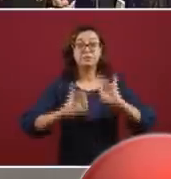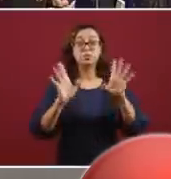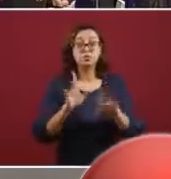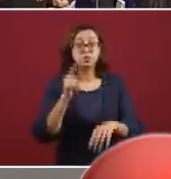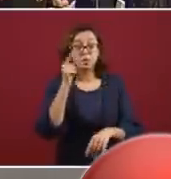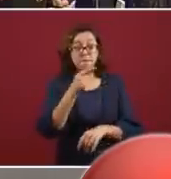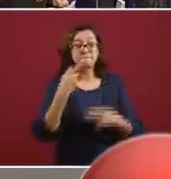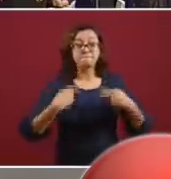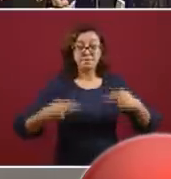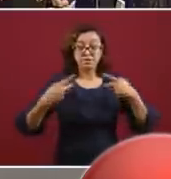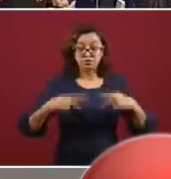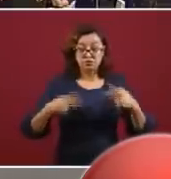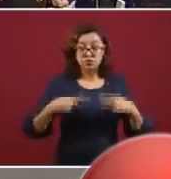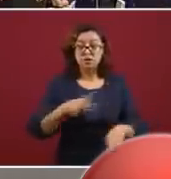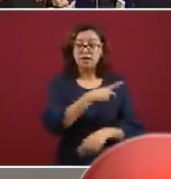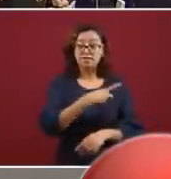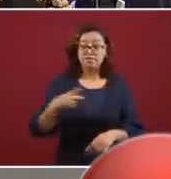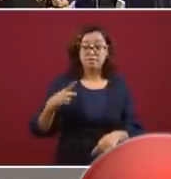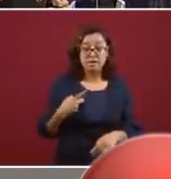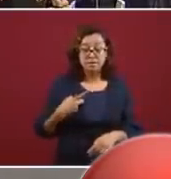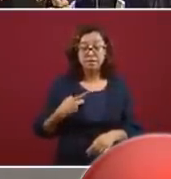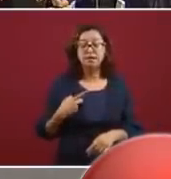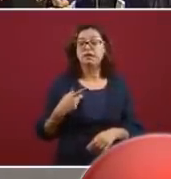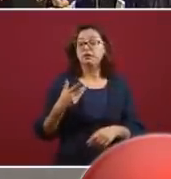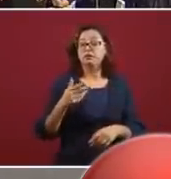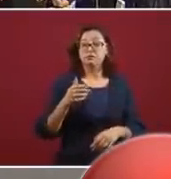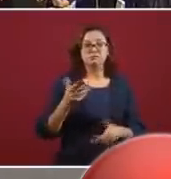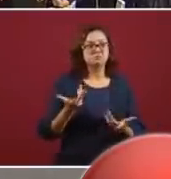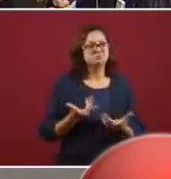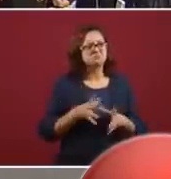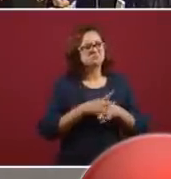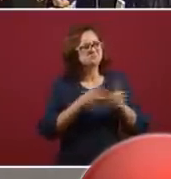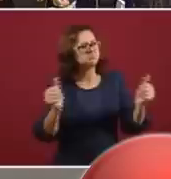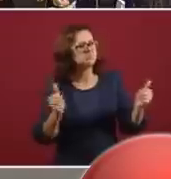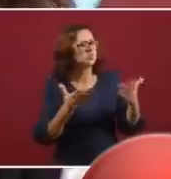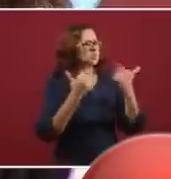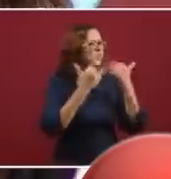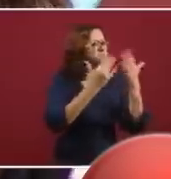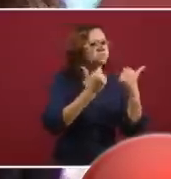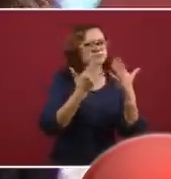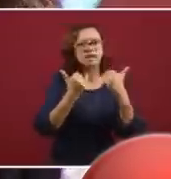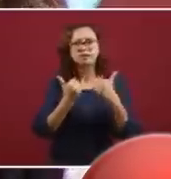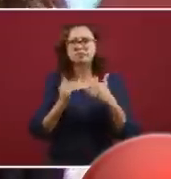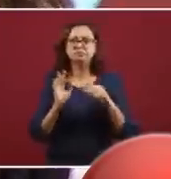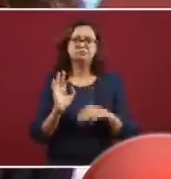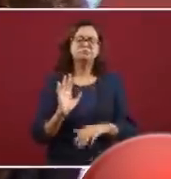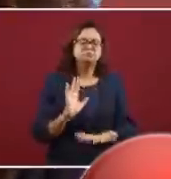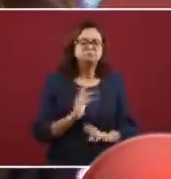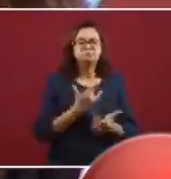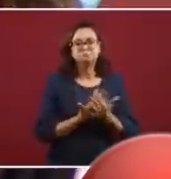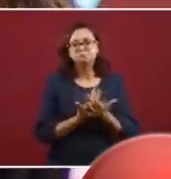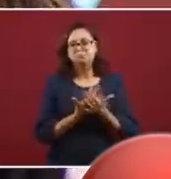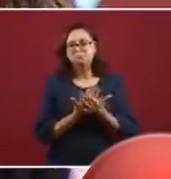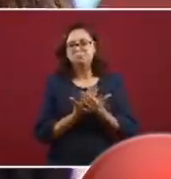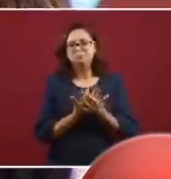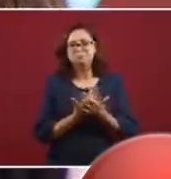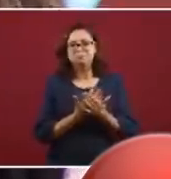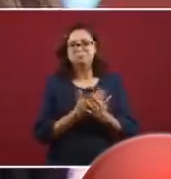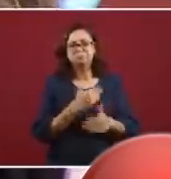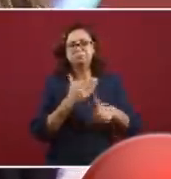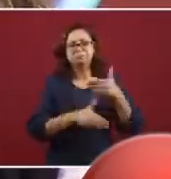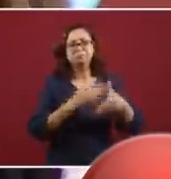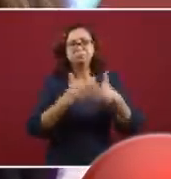personas que para nosotros están ilocalizables o que aparentemente no les encontramos bienes, pues se levanta esa banderita